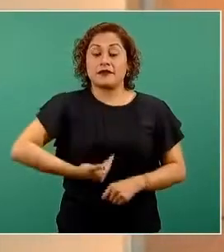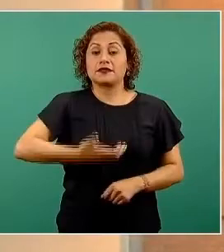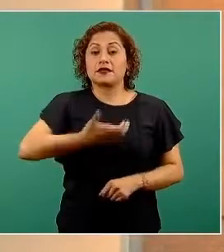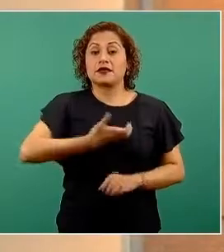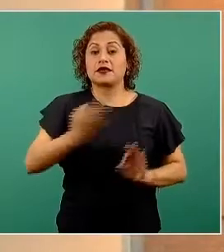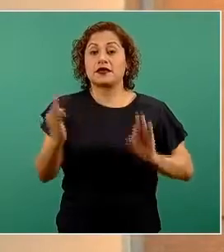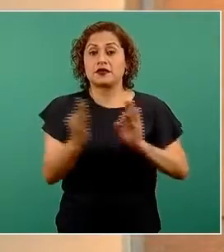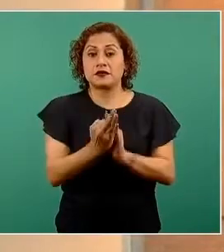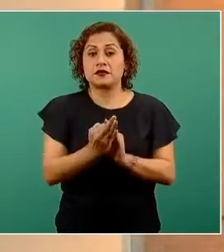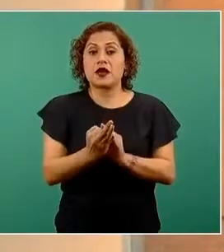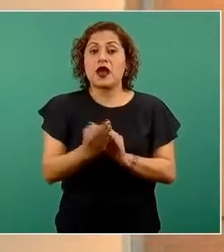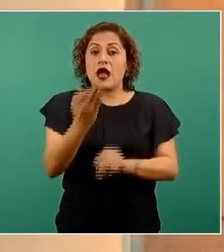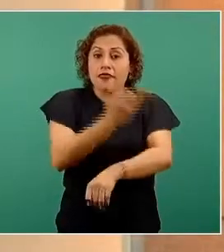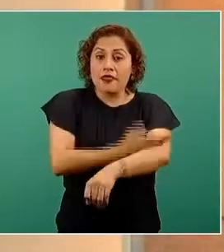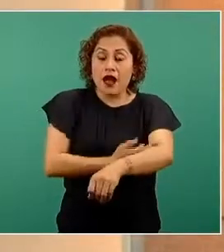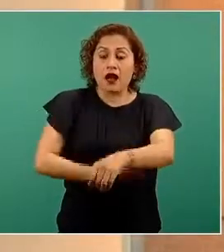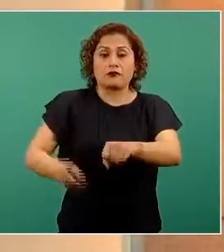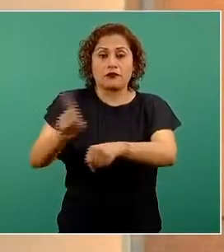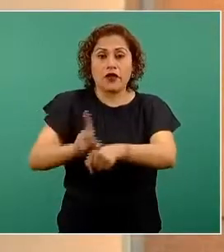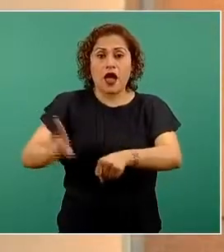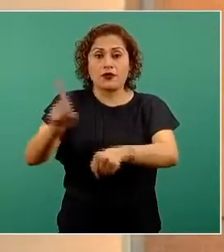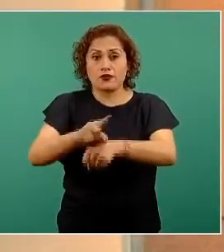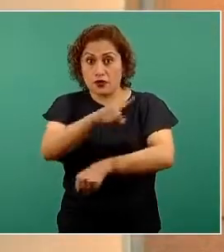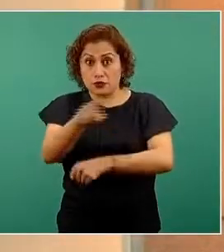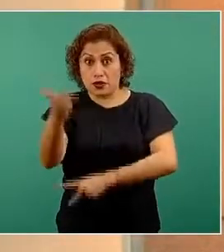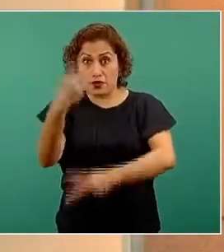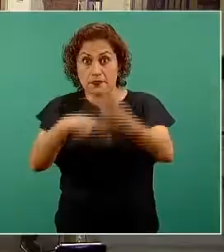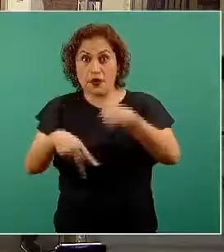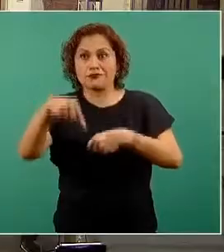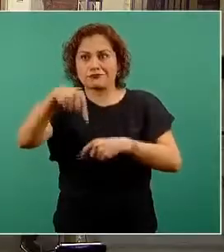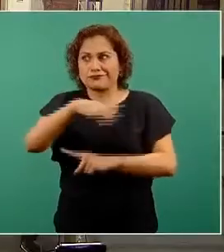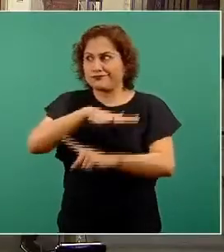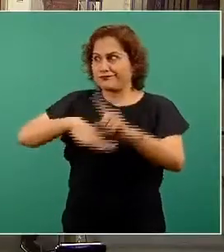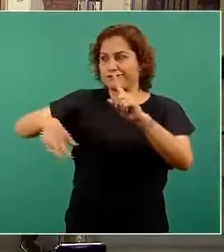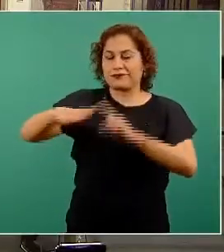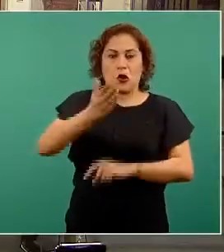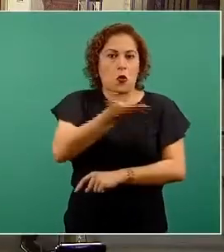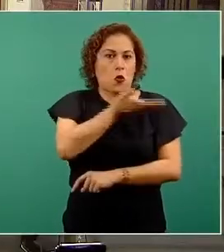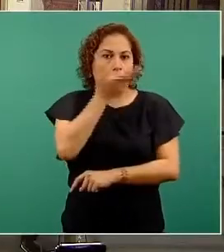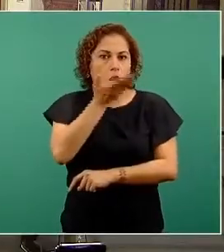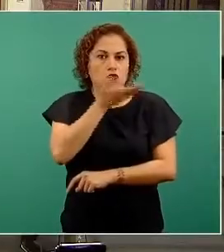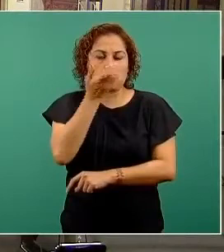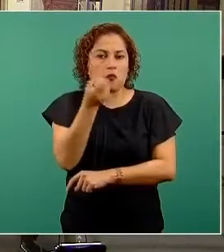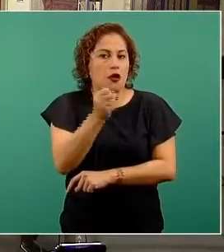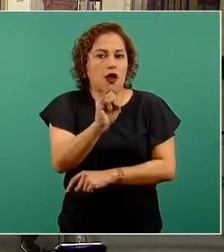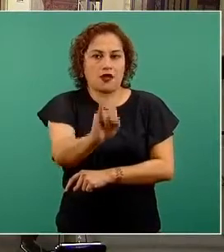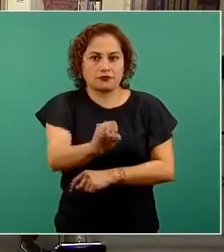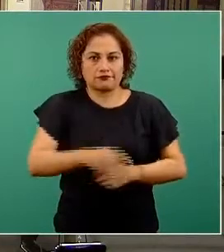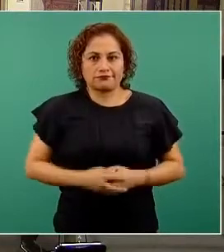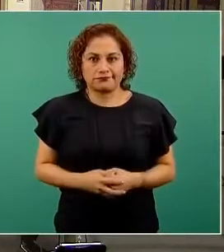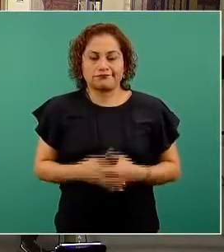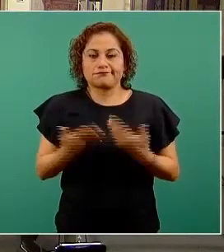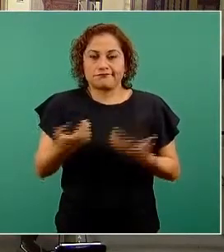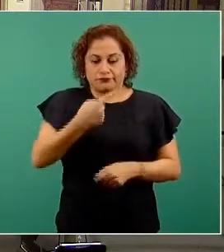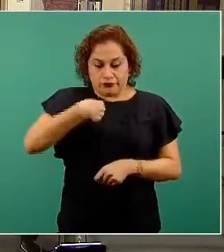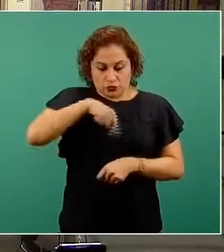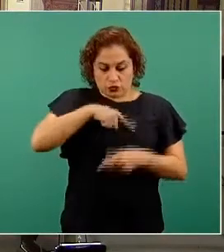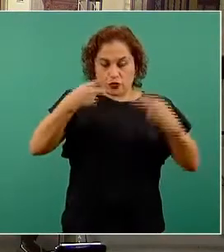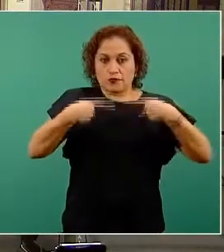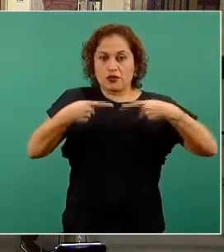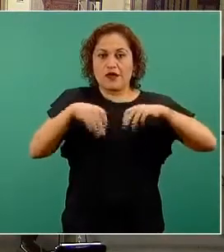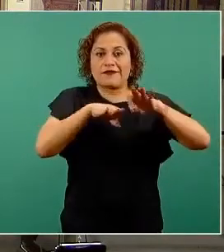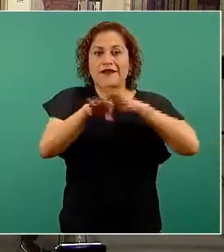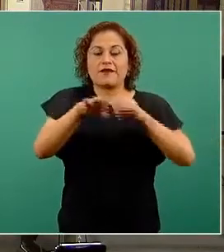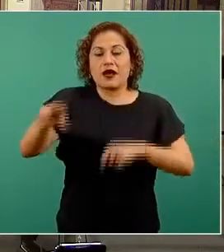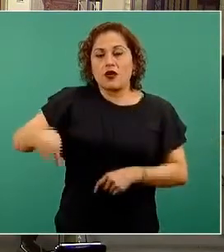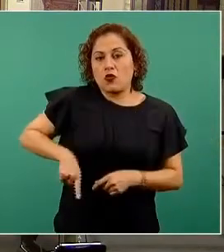tardes, son parte de un sistema de equiparamiento del riesgo, de sincronía. Nosotros, las personas funcionarias públicas, por